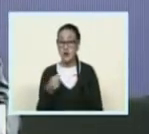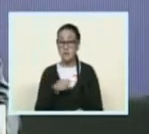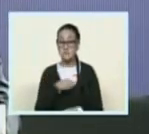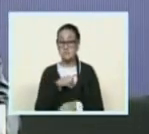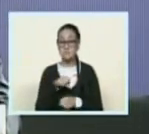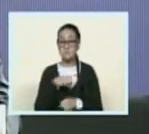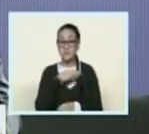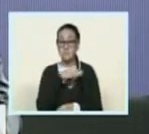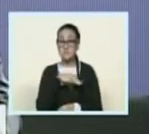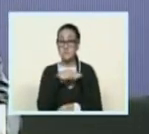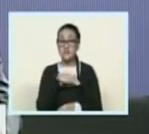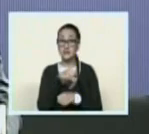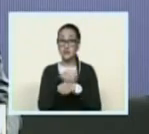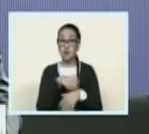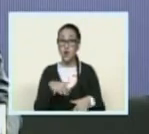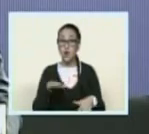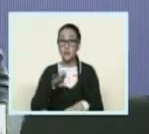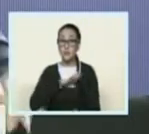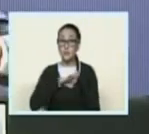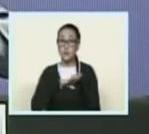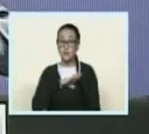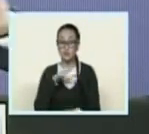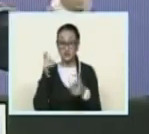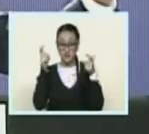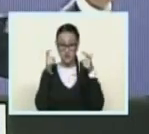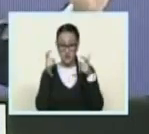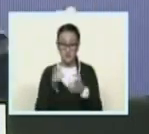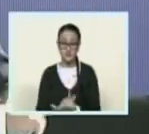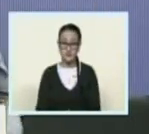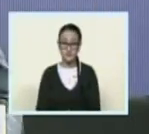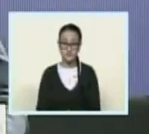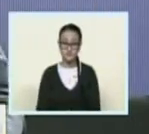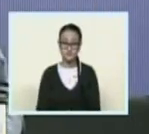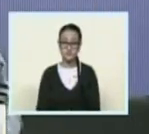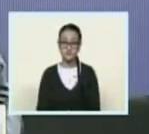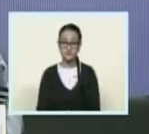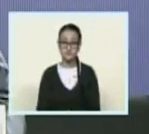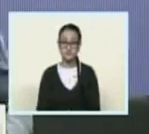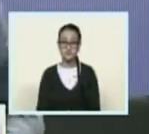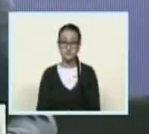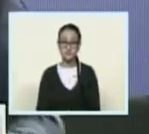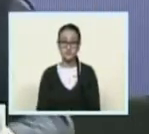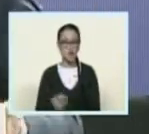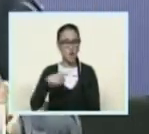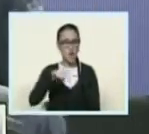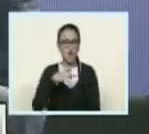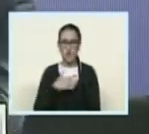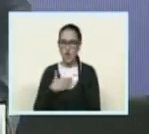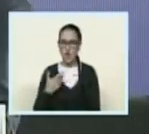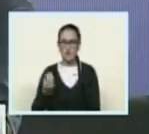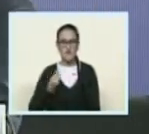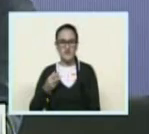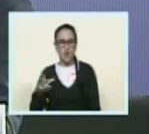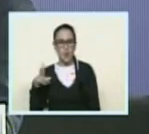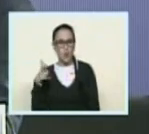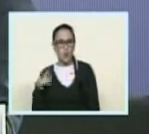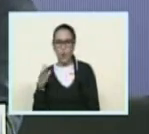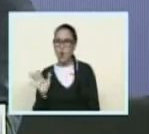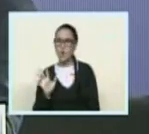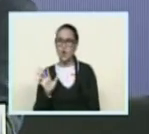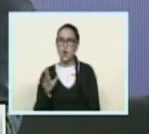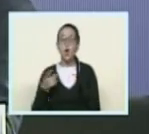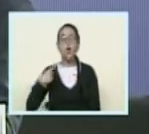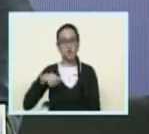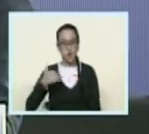del comandante Chávez. Ninguno de nosotros pide vivir en el lujo, no lo queremos, pero